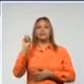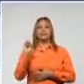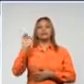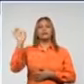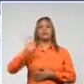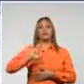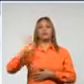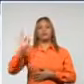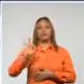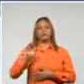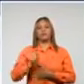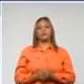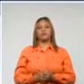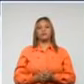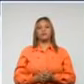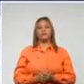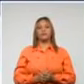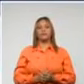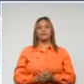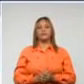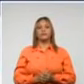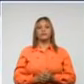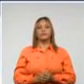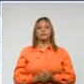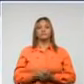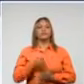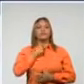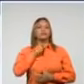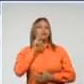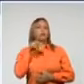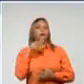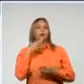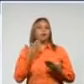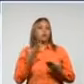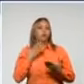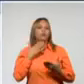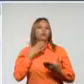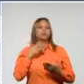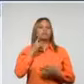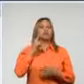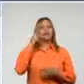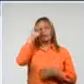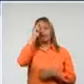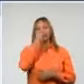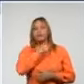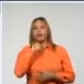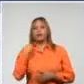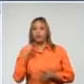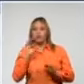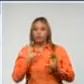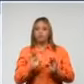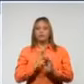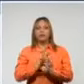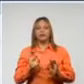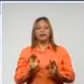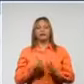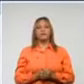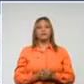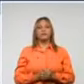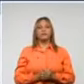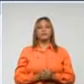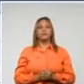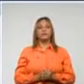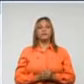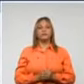60%. Esto se evalúa también desde el punto de vista clínico, desde el punto de vista epidemiológico, porque